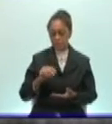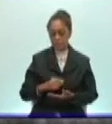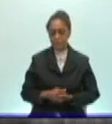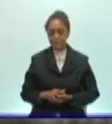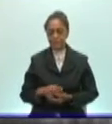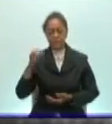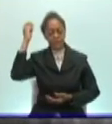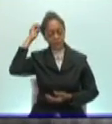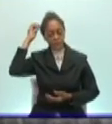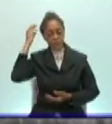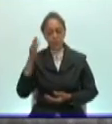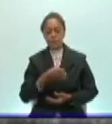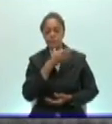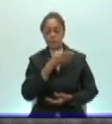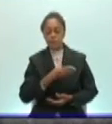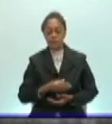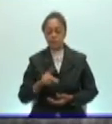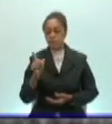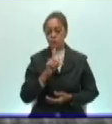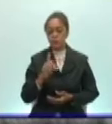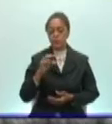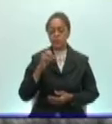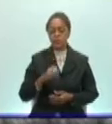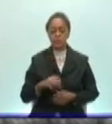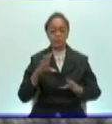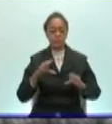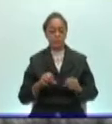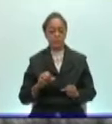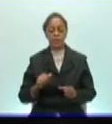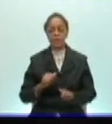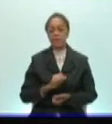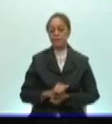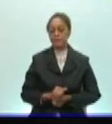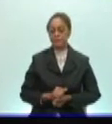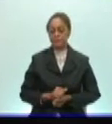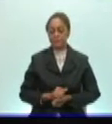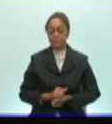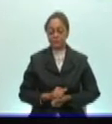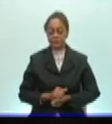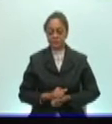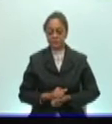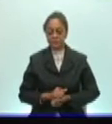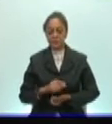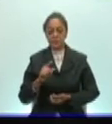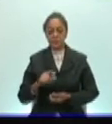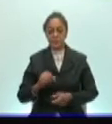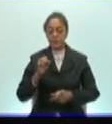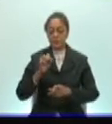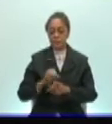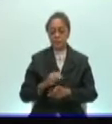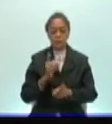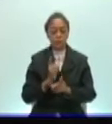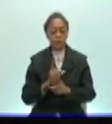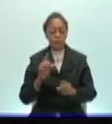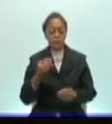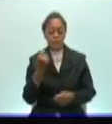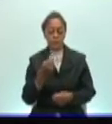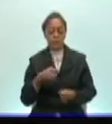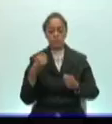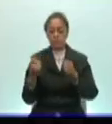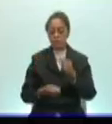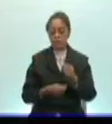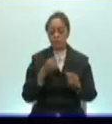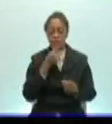el gobierno de Castro no es del tipo que merezca salvarse. Se comenzó limitando la cuota azucarera que